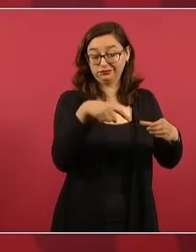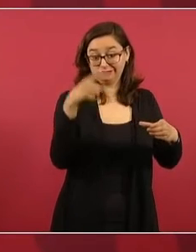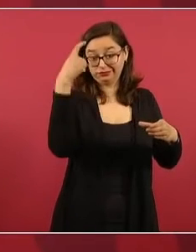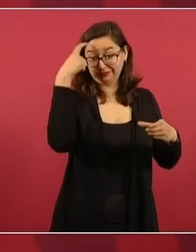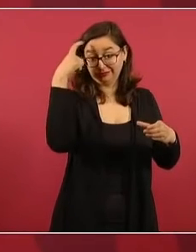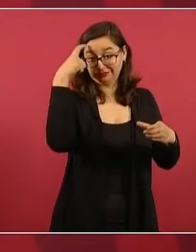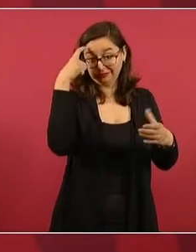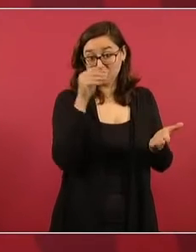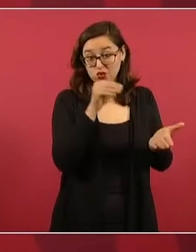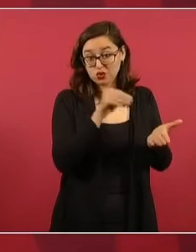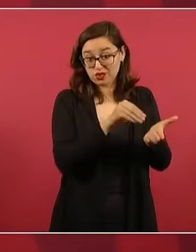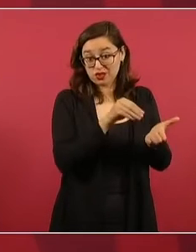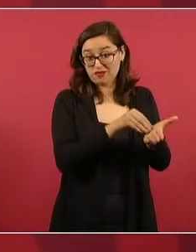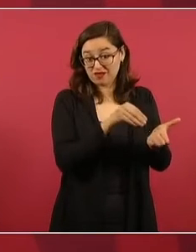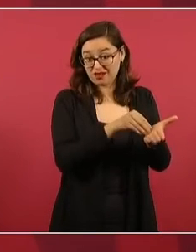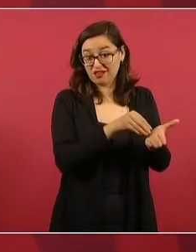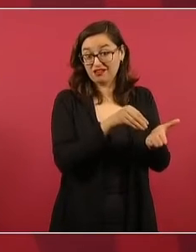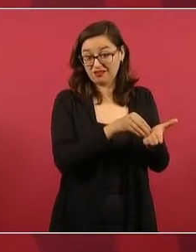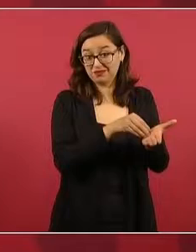Su racismo,